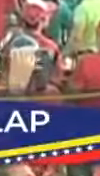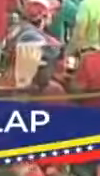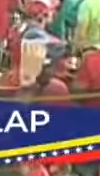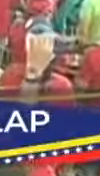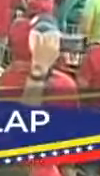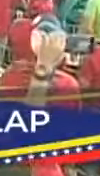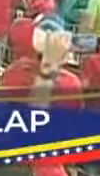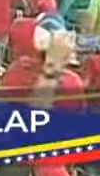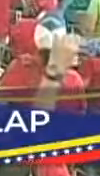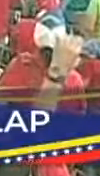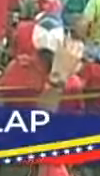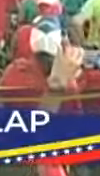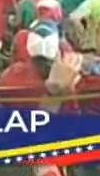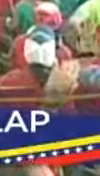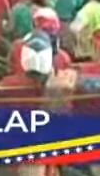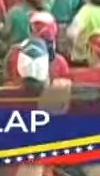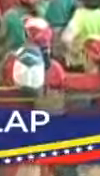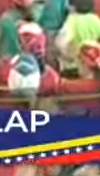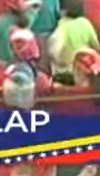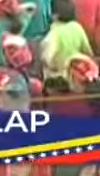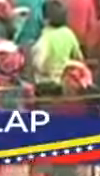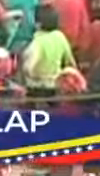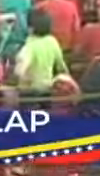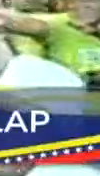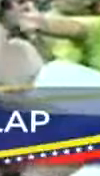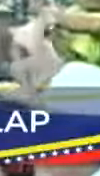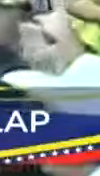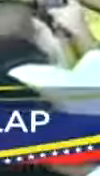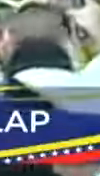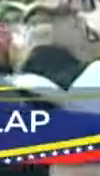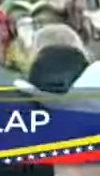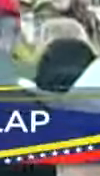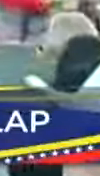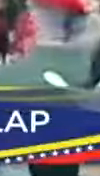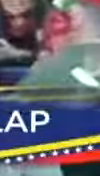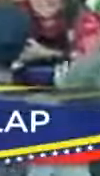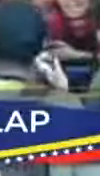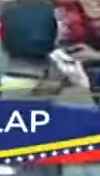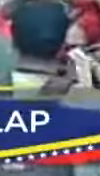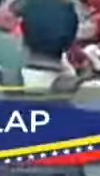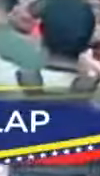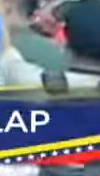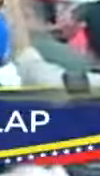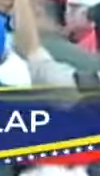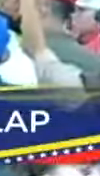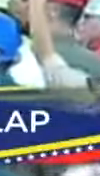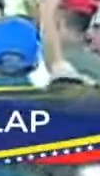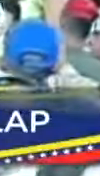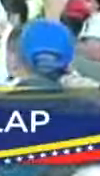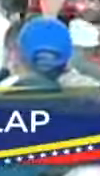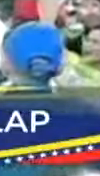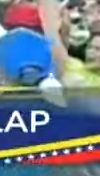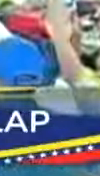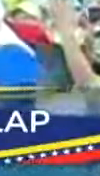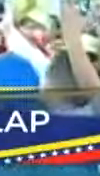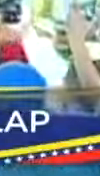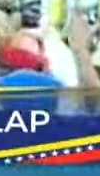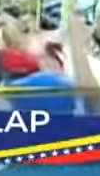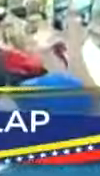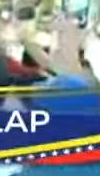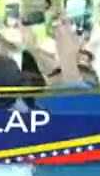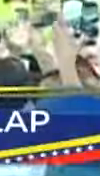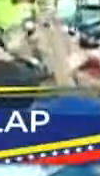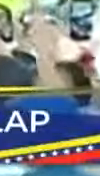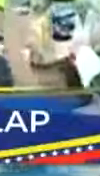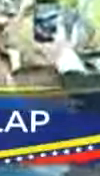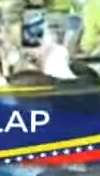domo bolivariano acá en San Juan de los Morros. Vemos esa emoción por parte de los comités locales de abastecimiento y producción. El